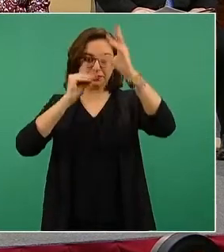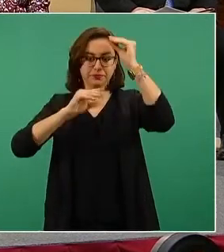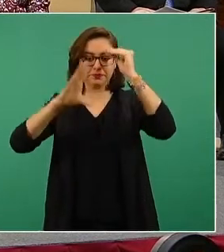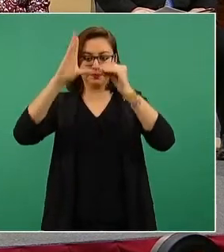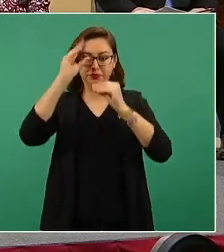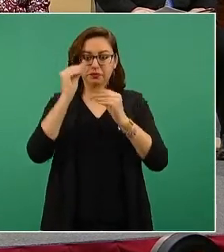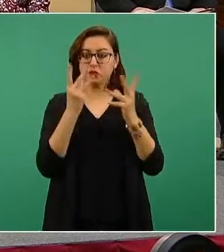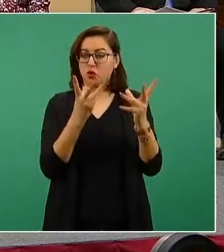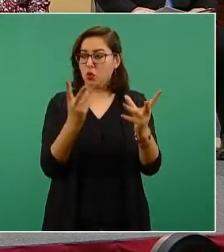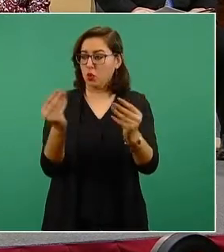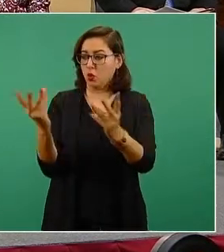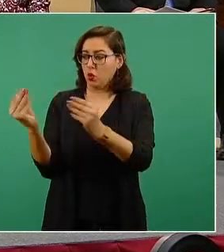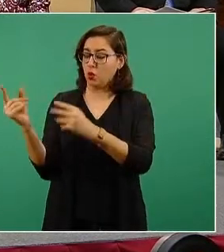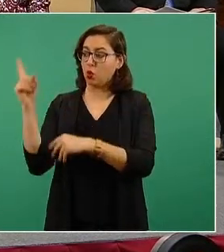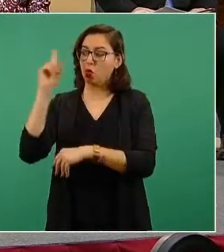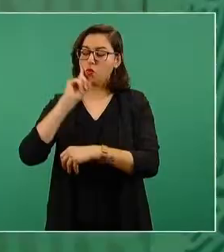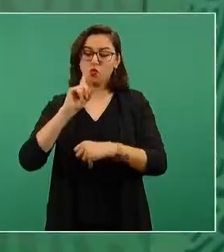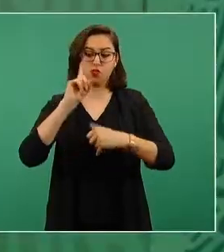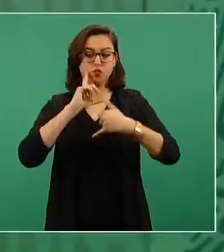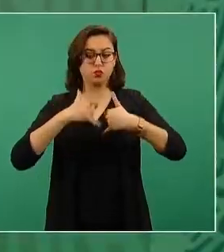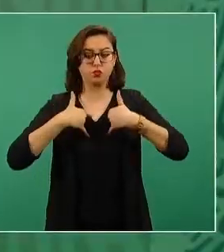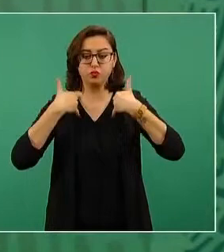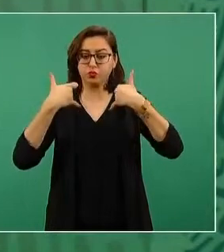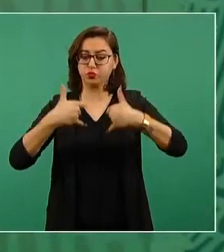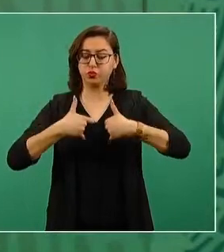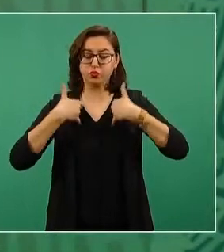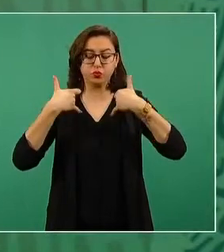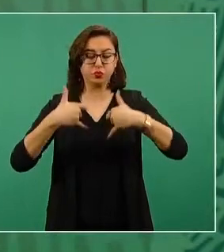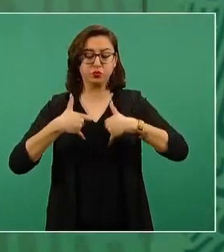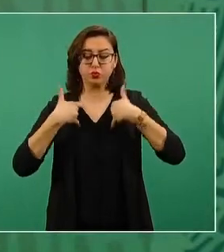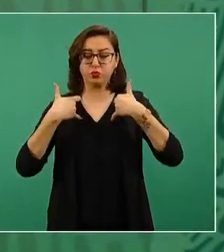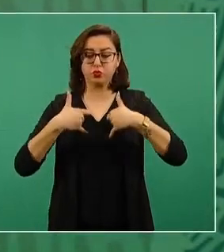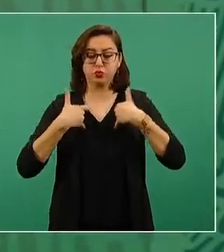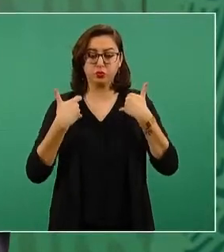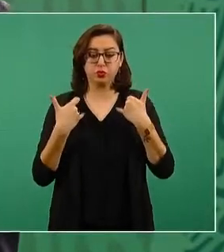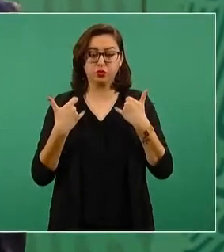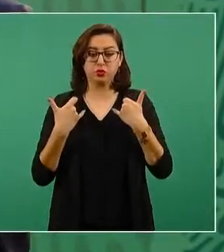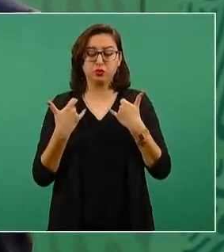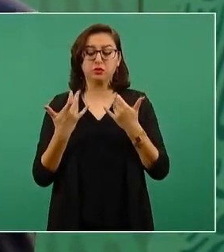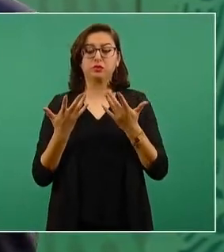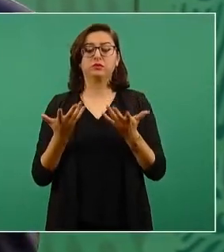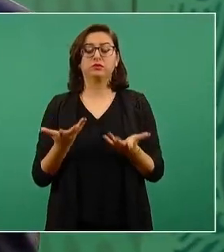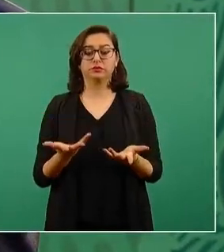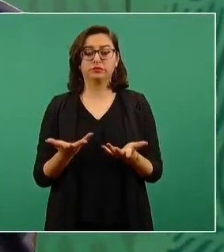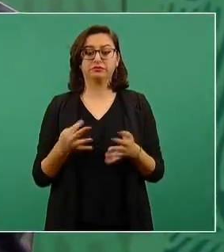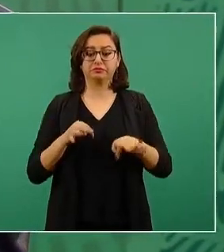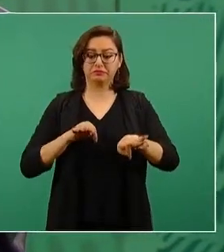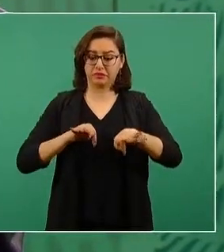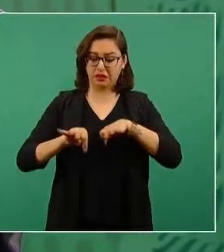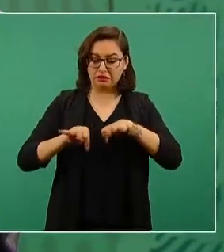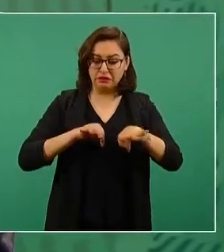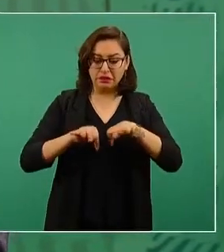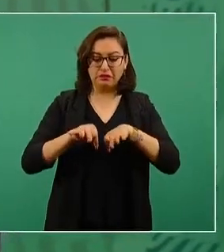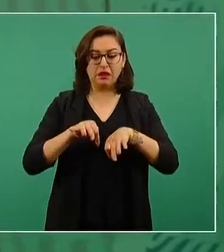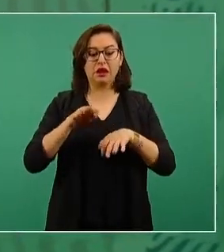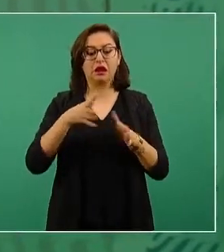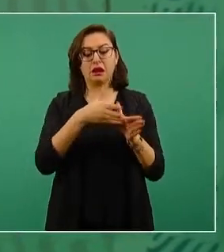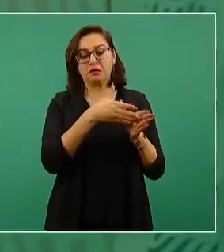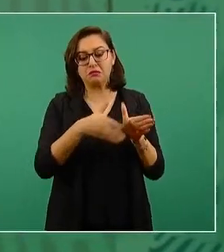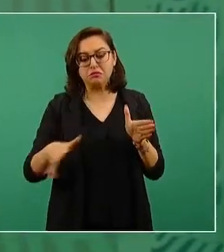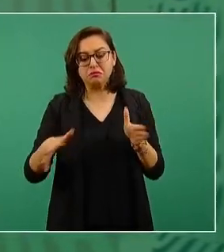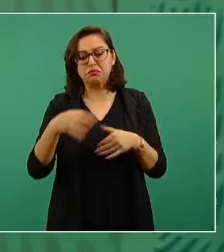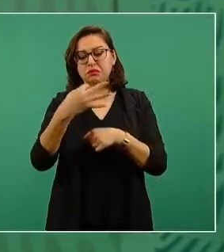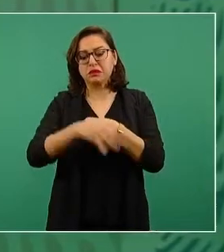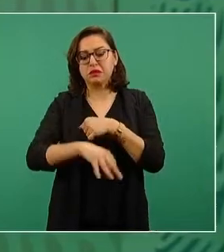millones de mujeres jóvenes que trabajan como aprendices en el